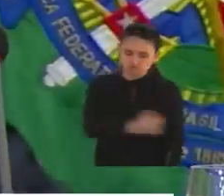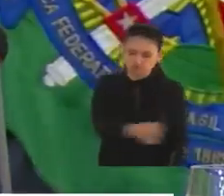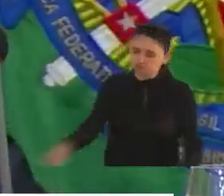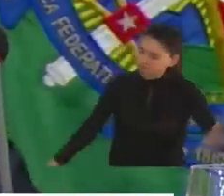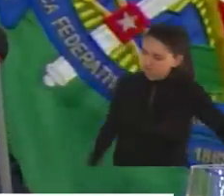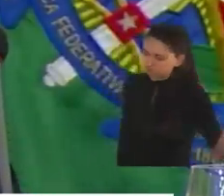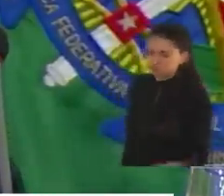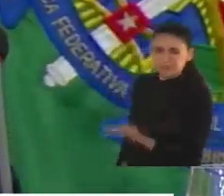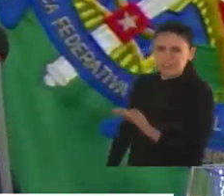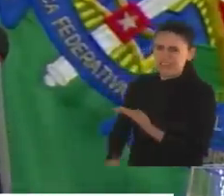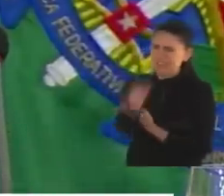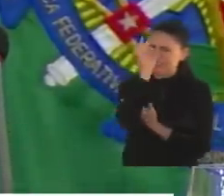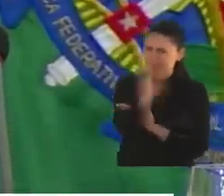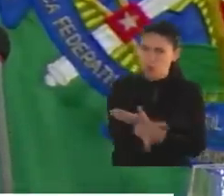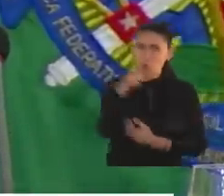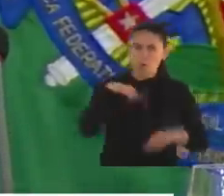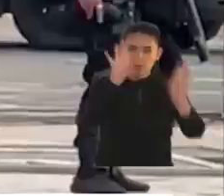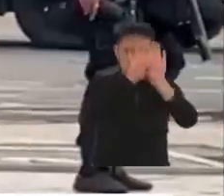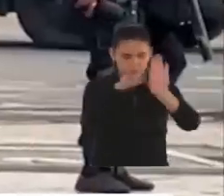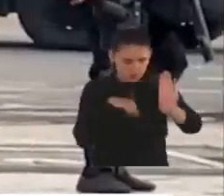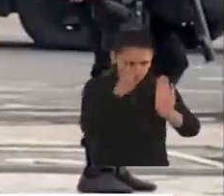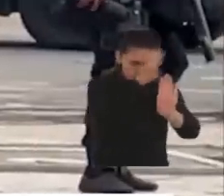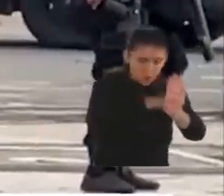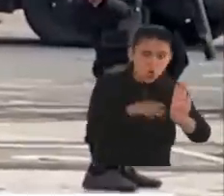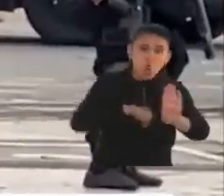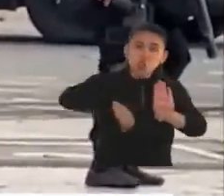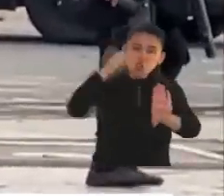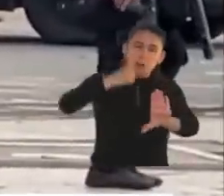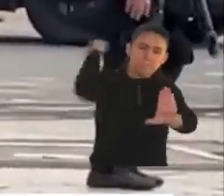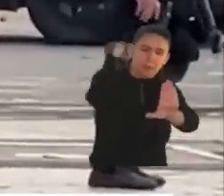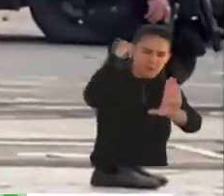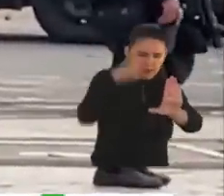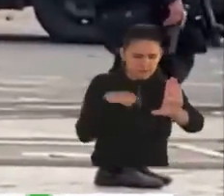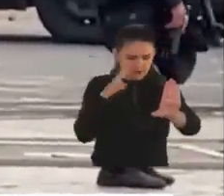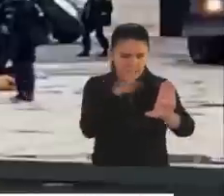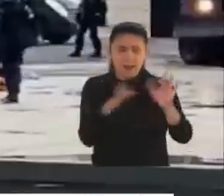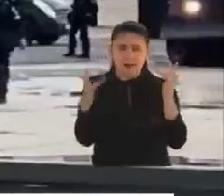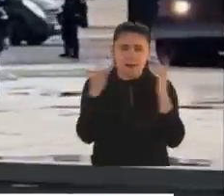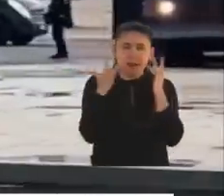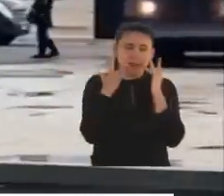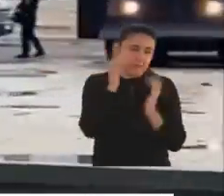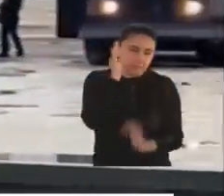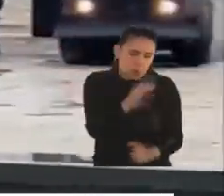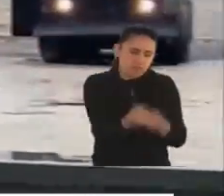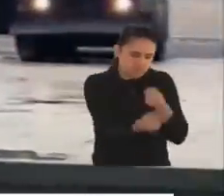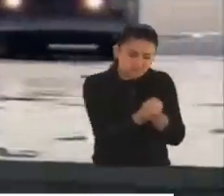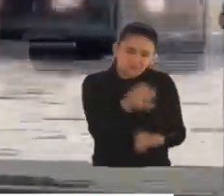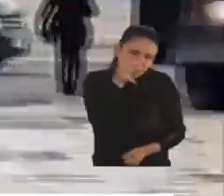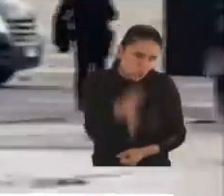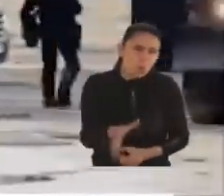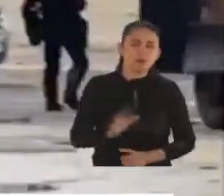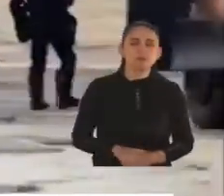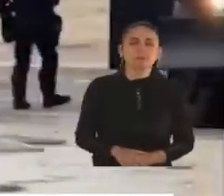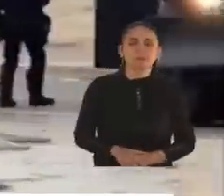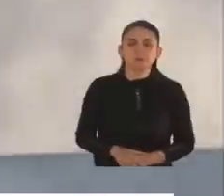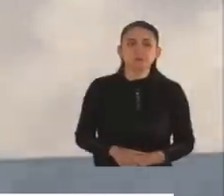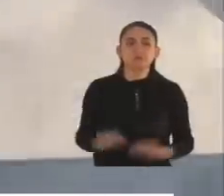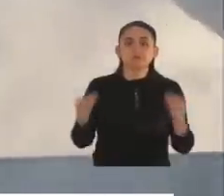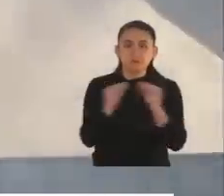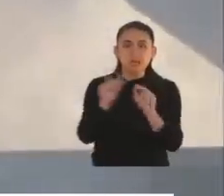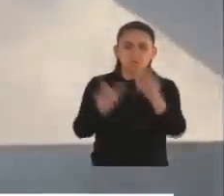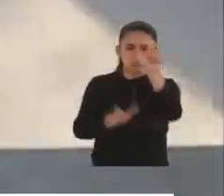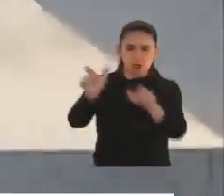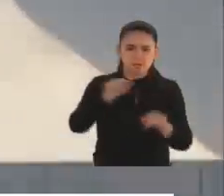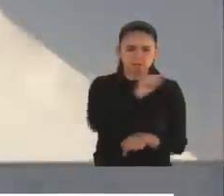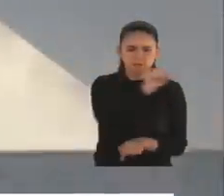personas, porque no vi que la puerta estuviera rota. Además, fueron renovadas las cúpulas de la Policía Federal de 18 estados y otros 25 mandos a nivel